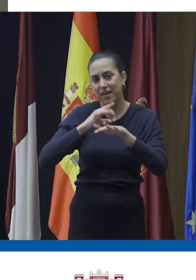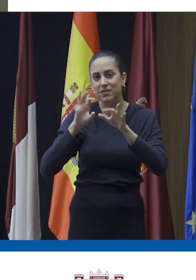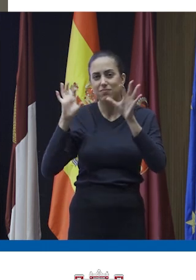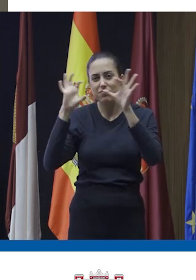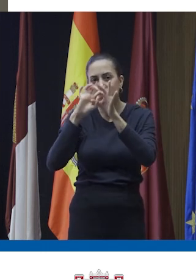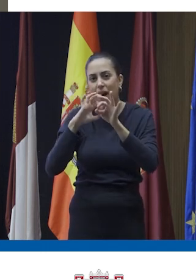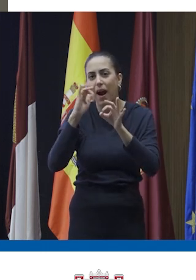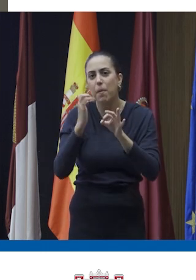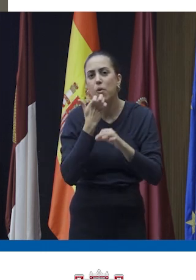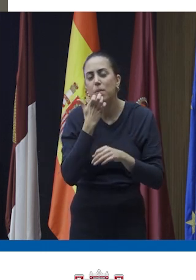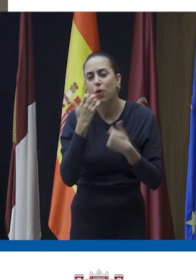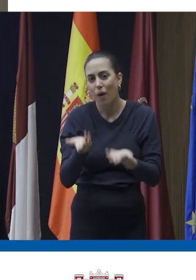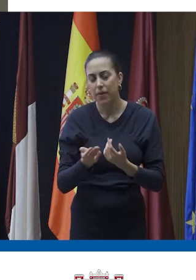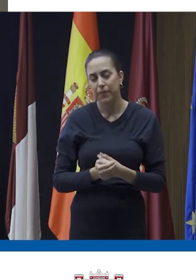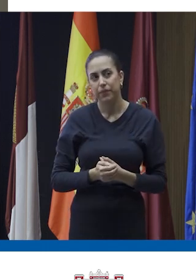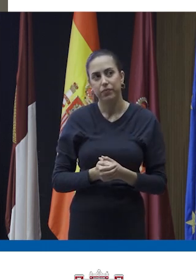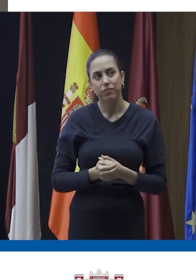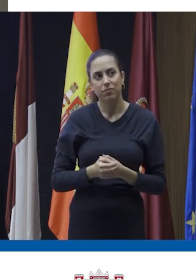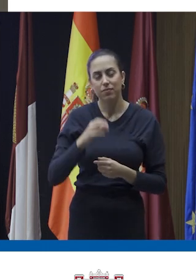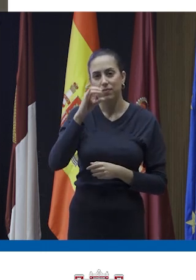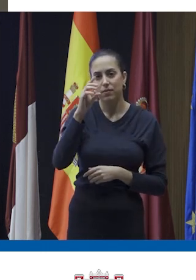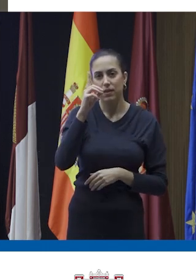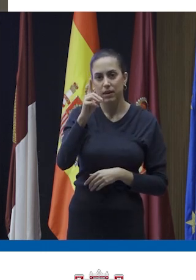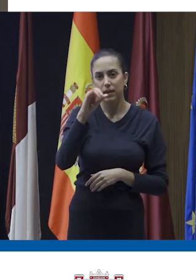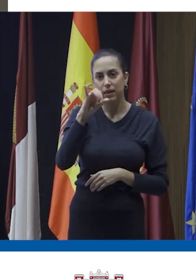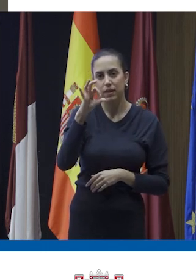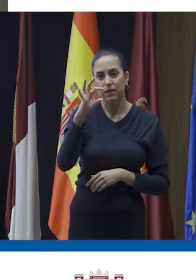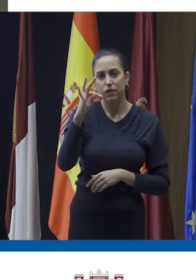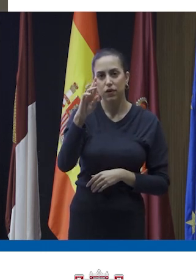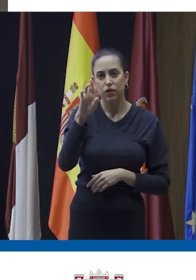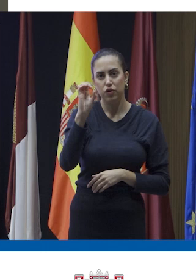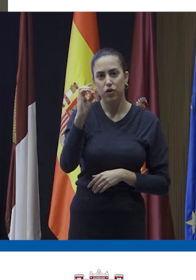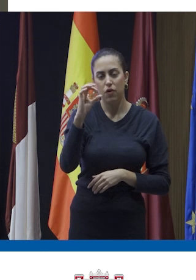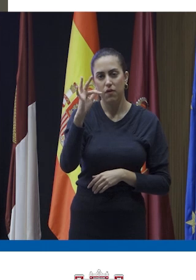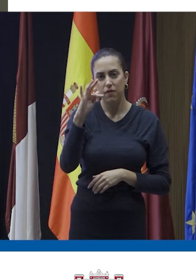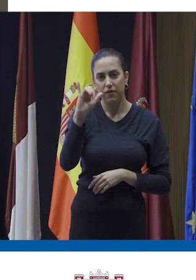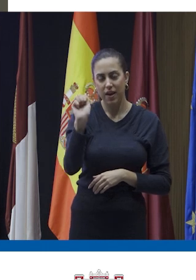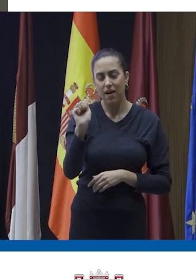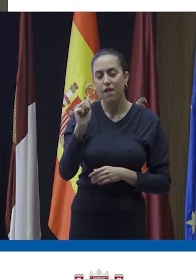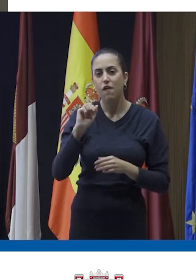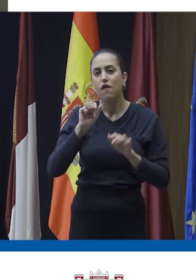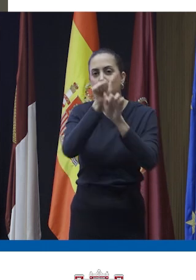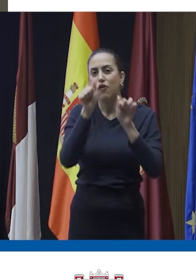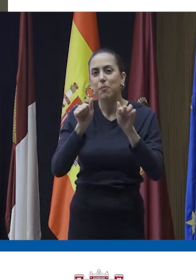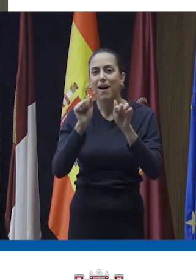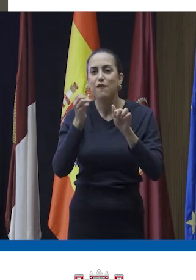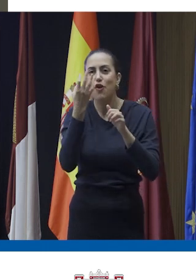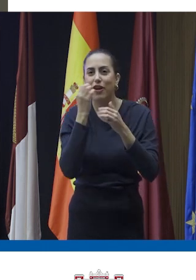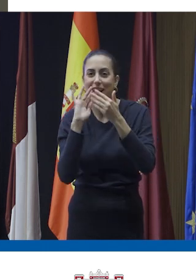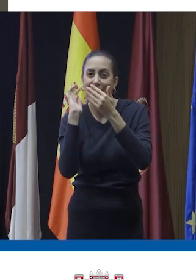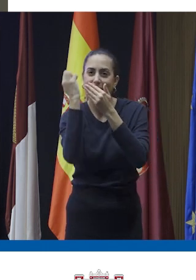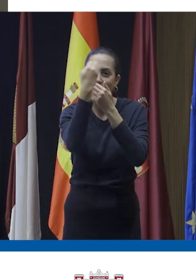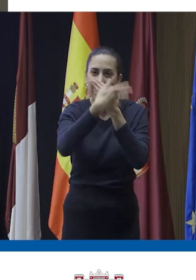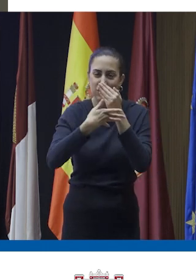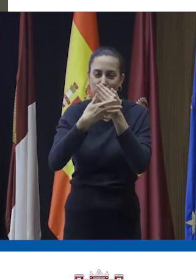entrada, como pueden ser la distrofia miotónica, que produce una catarata con forma de girasol, o esta, que es una catarata